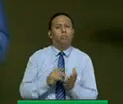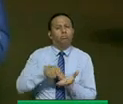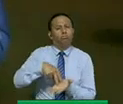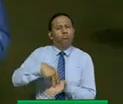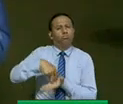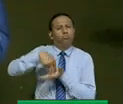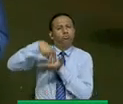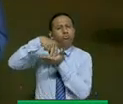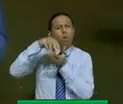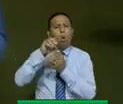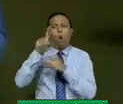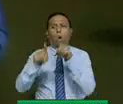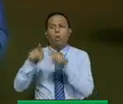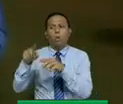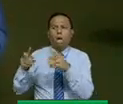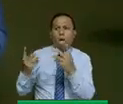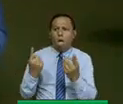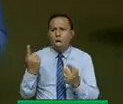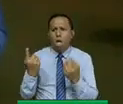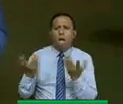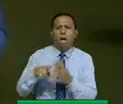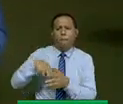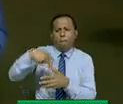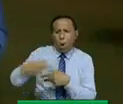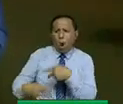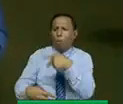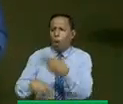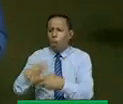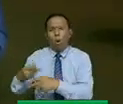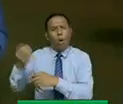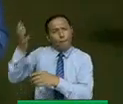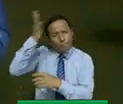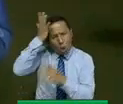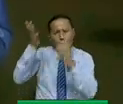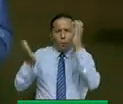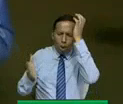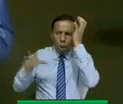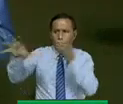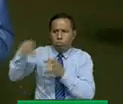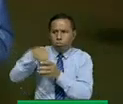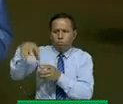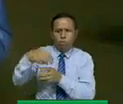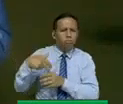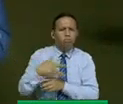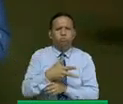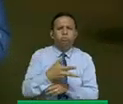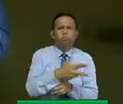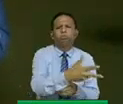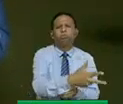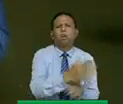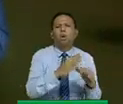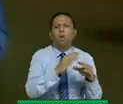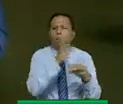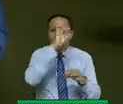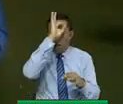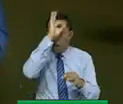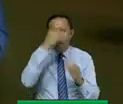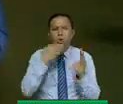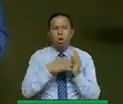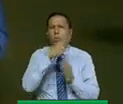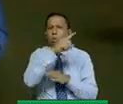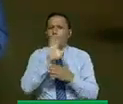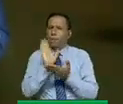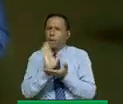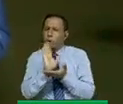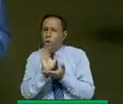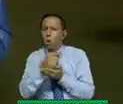diferentes casas de salud porque cayeron varios escombros o parte de una pared en una casa de invasión popular donde nosotros nos encontramos.